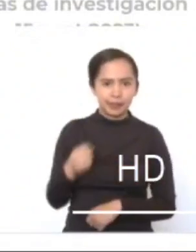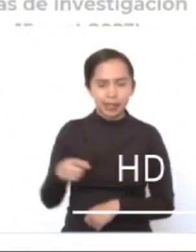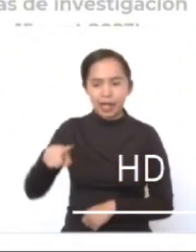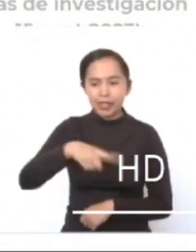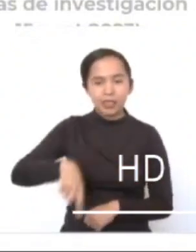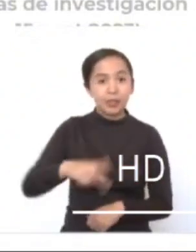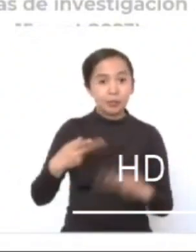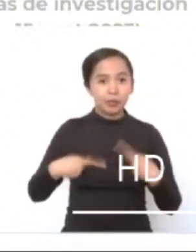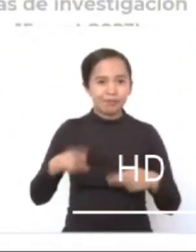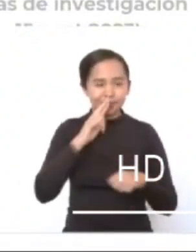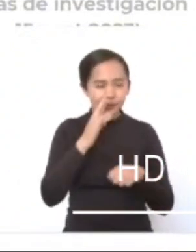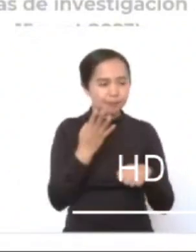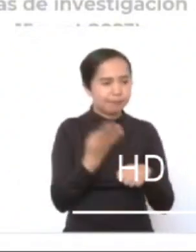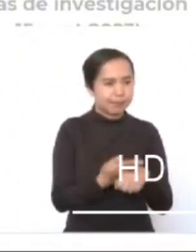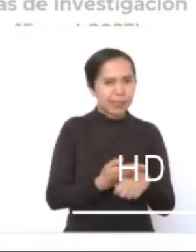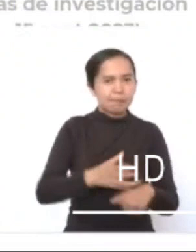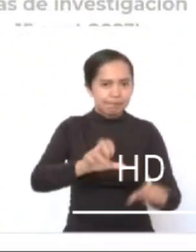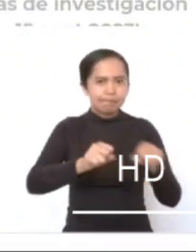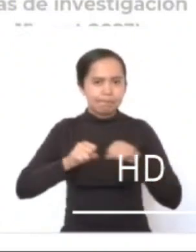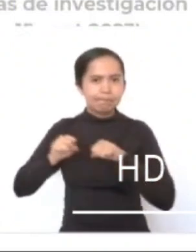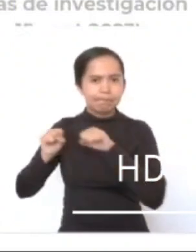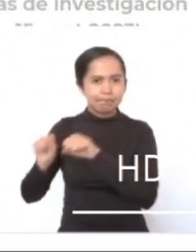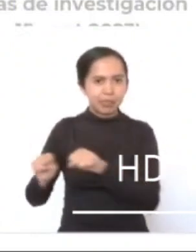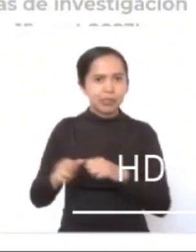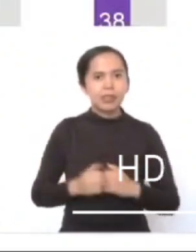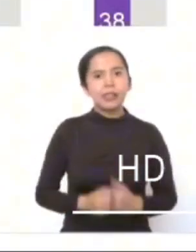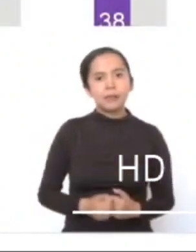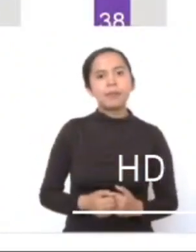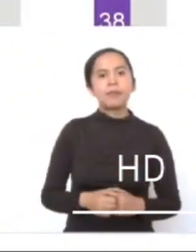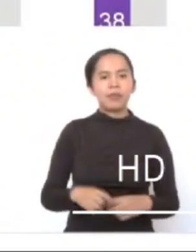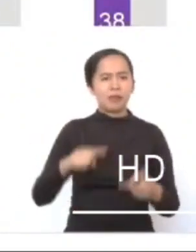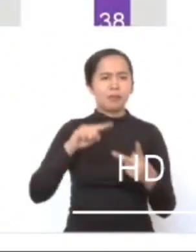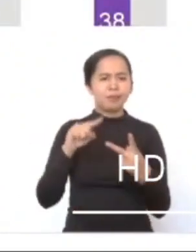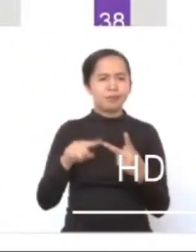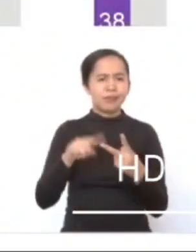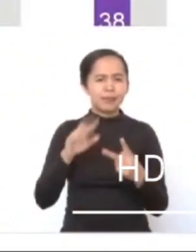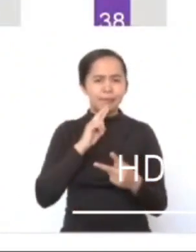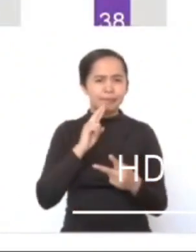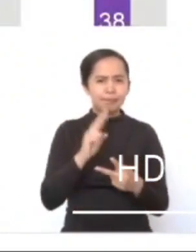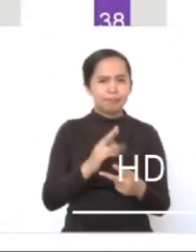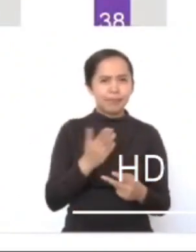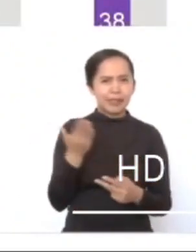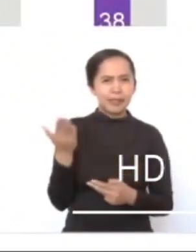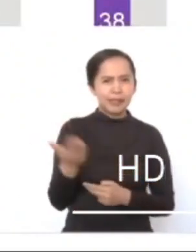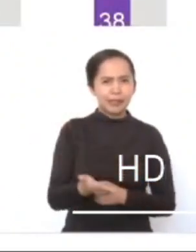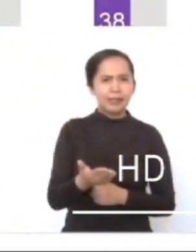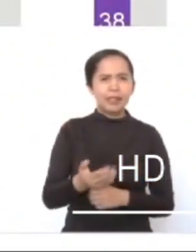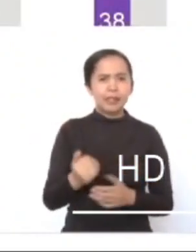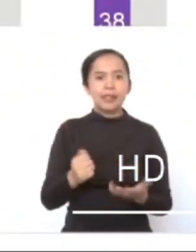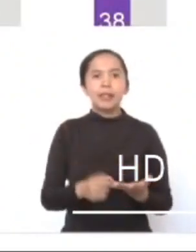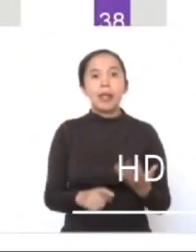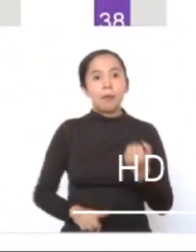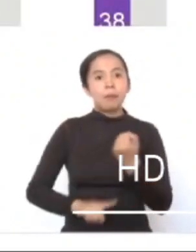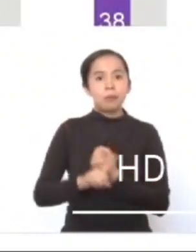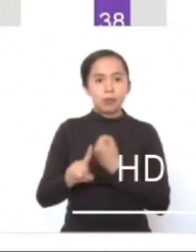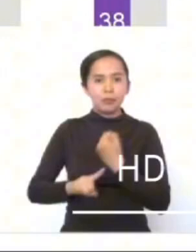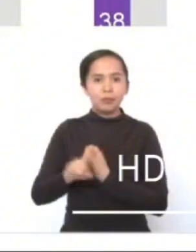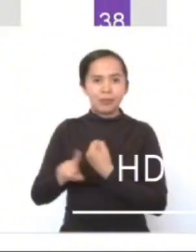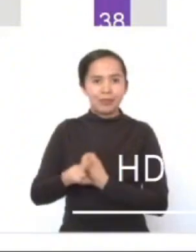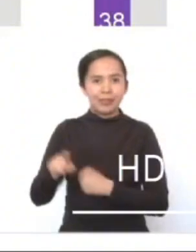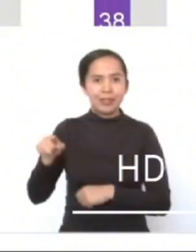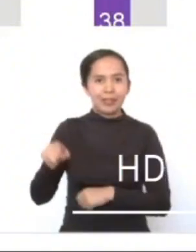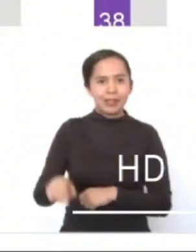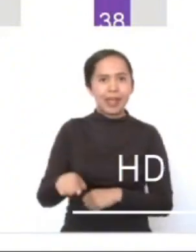las calles. Un segundo resultado que quiero compartir es que además de una disminución de la incidencia